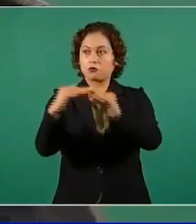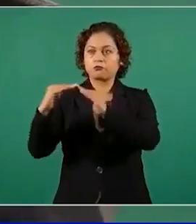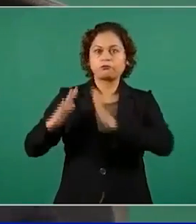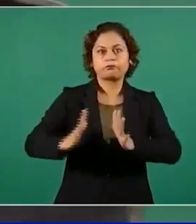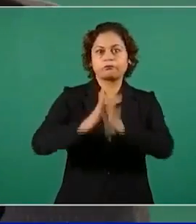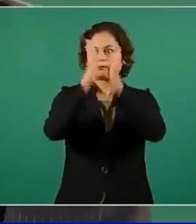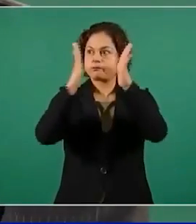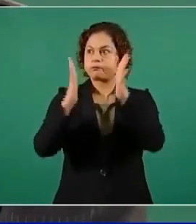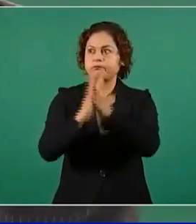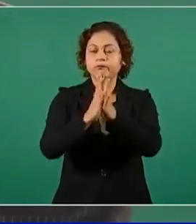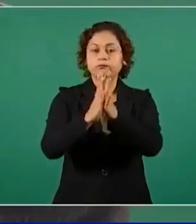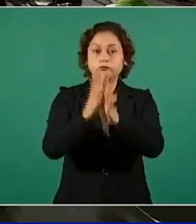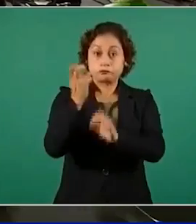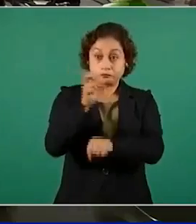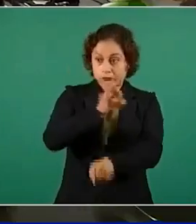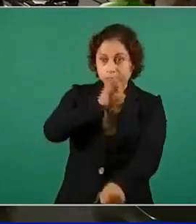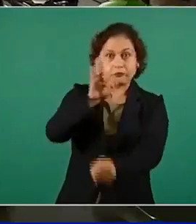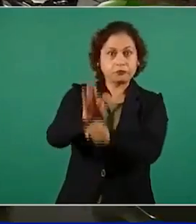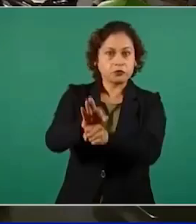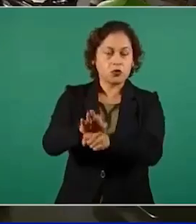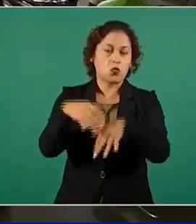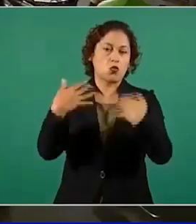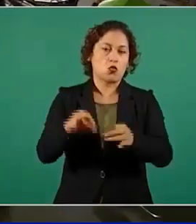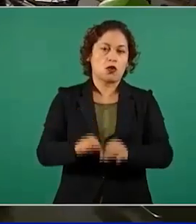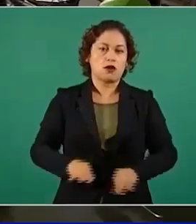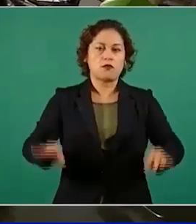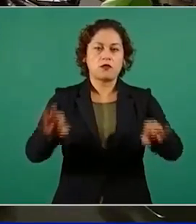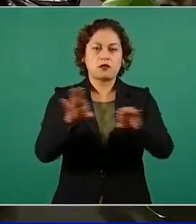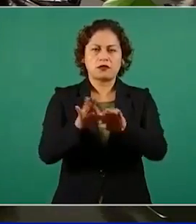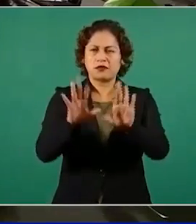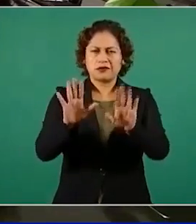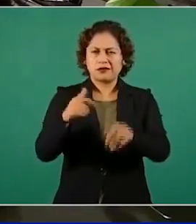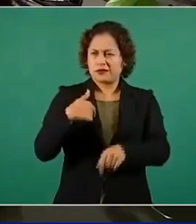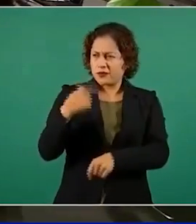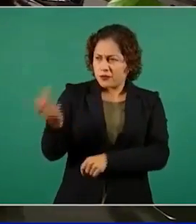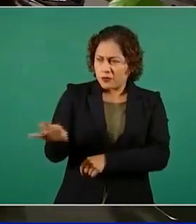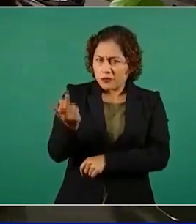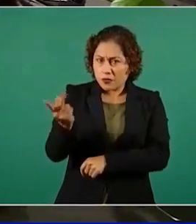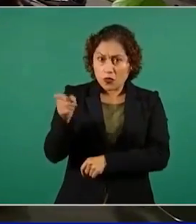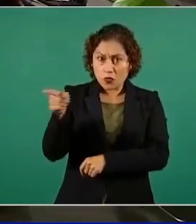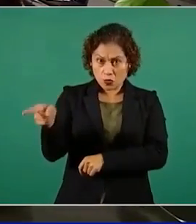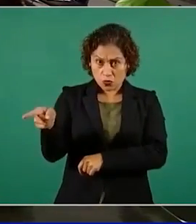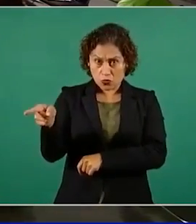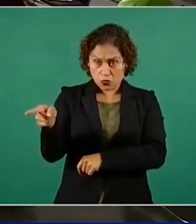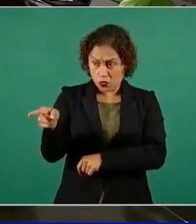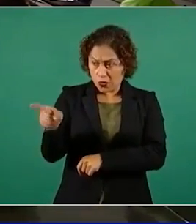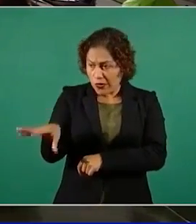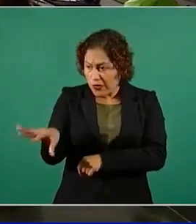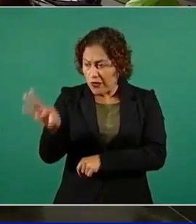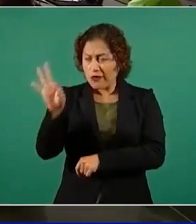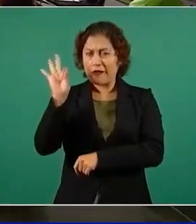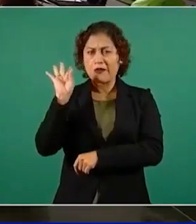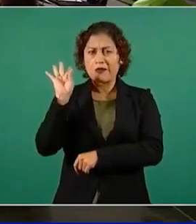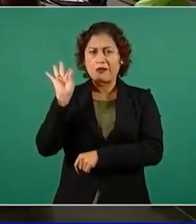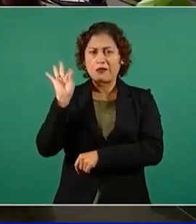No sé si tienen por ahí el tuit que puso el